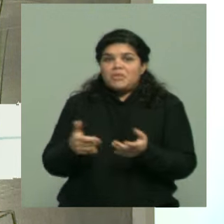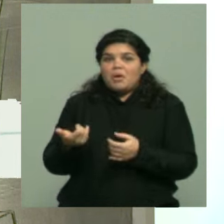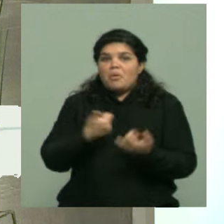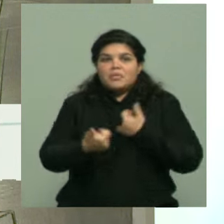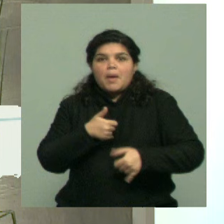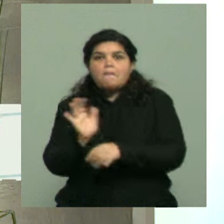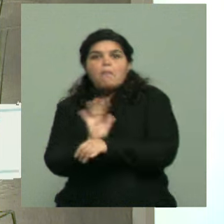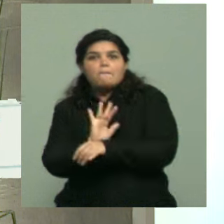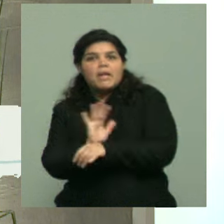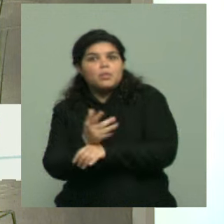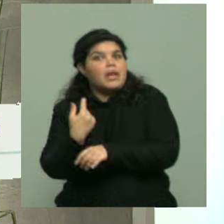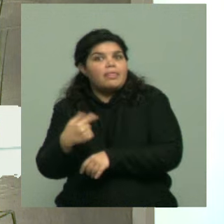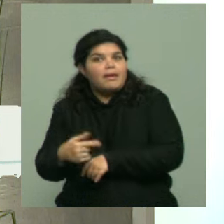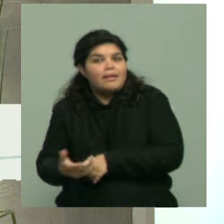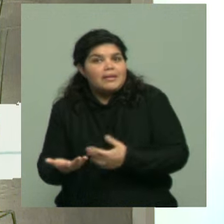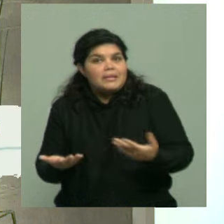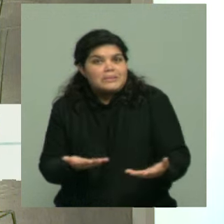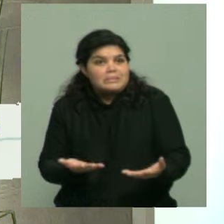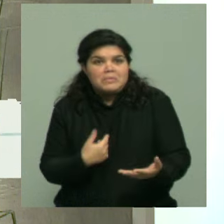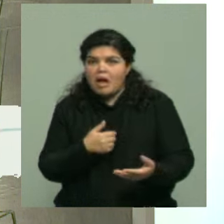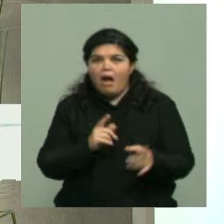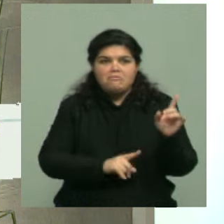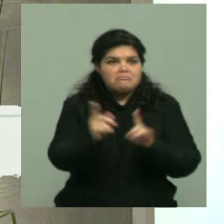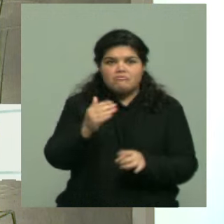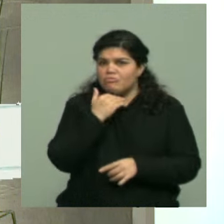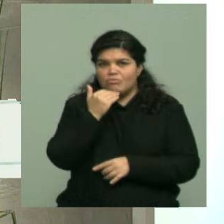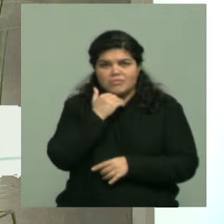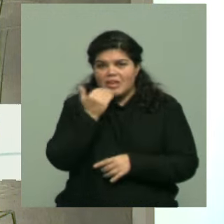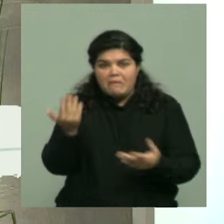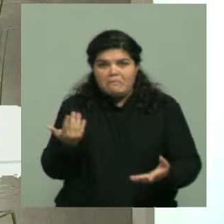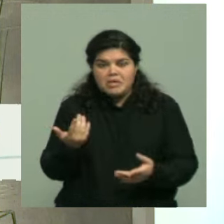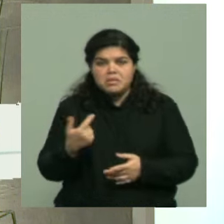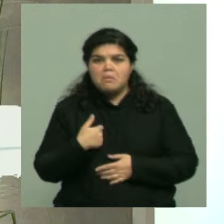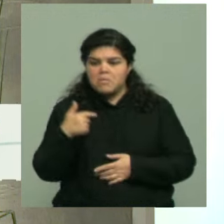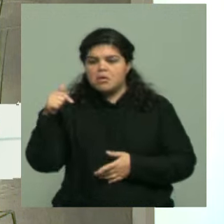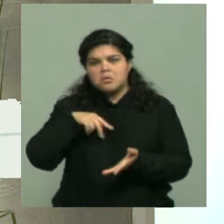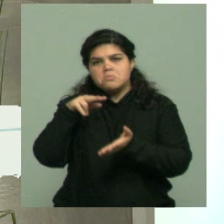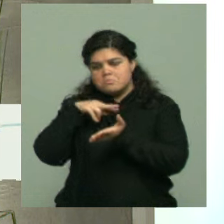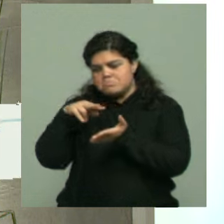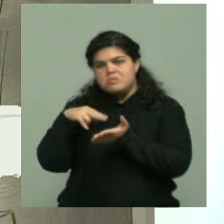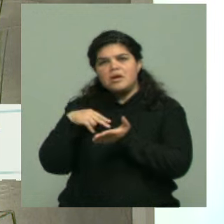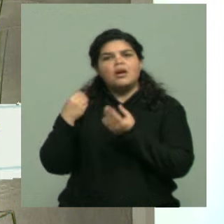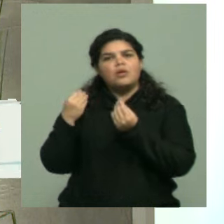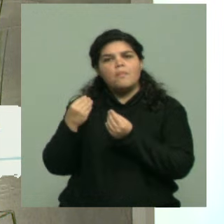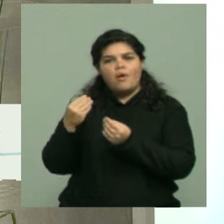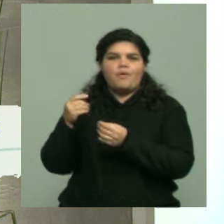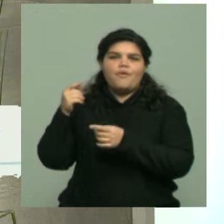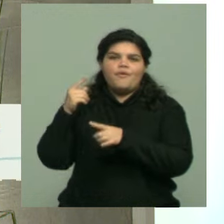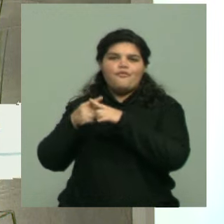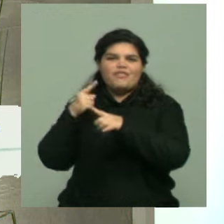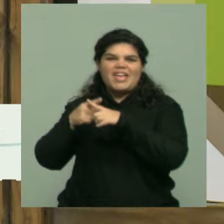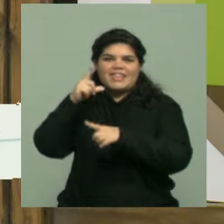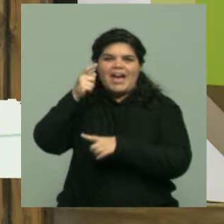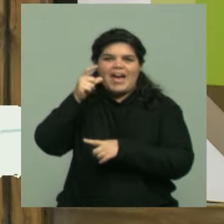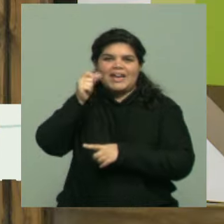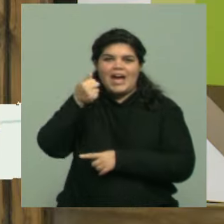para que la gente que por ahí no tiene ni idea que existía esa película, porque debo decir que yo me enteré a partir de lo que veía en el Festival de Cannes. Bien. ¿No? Y que está